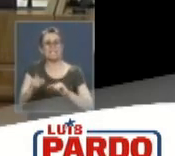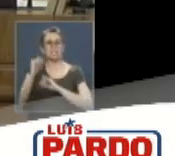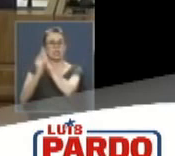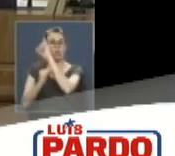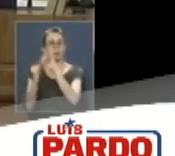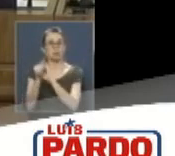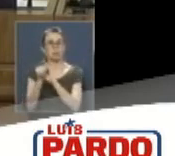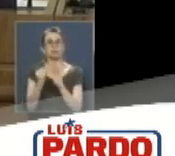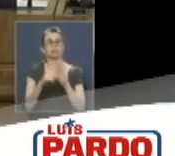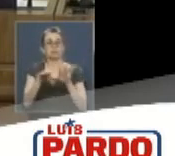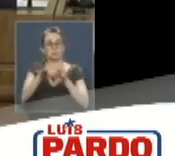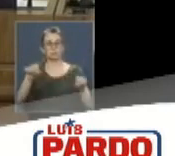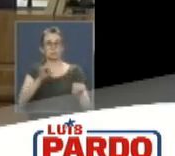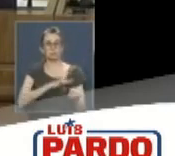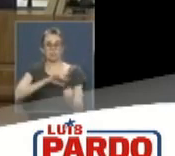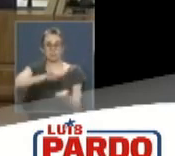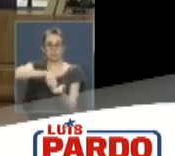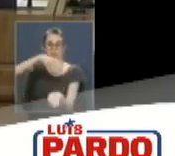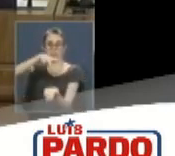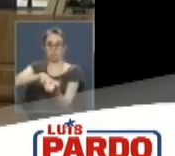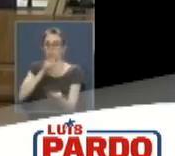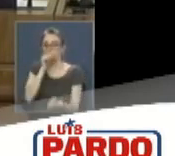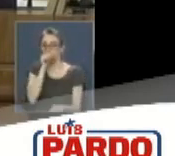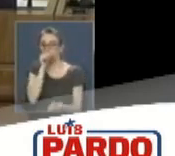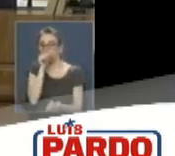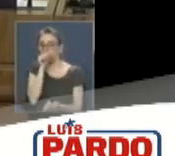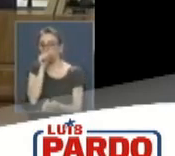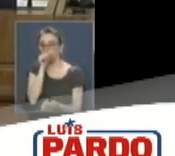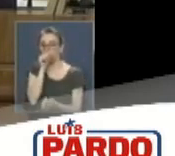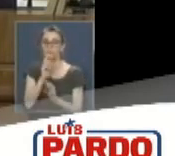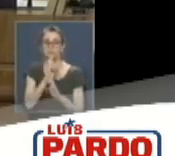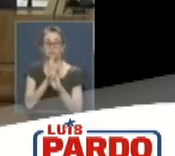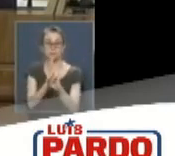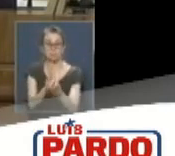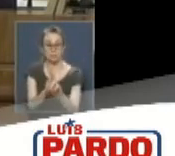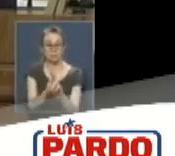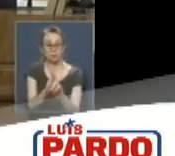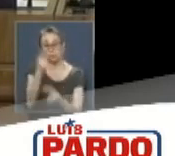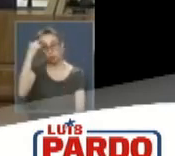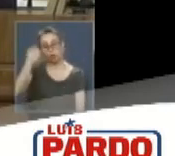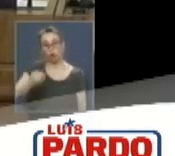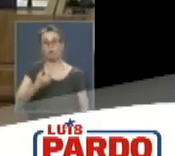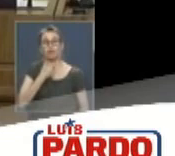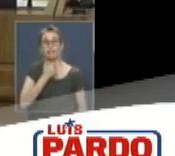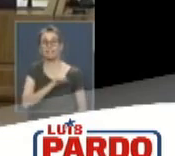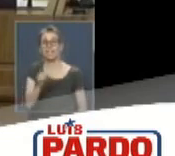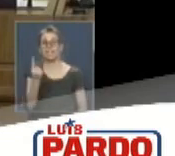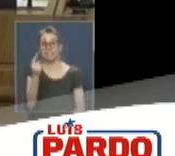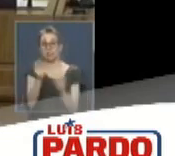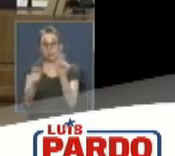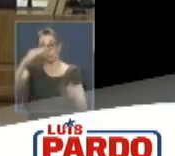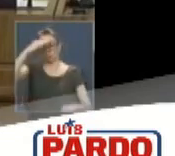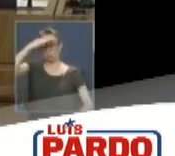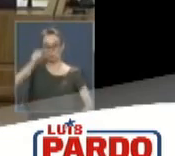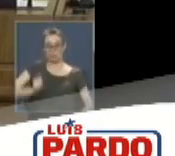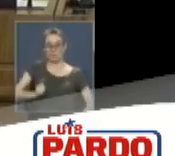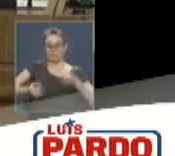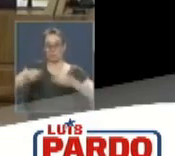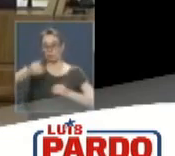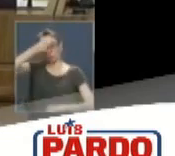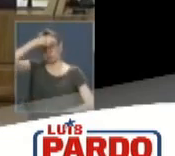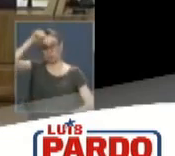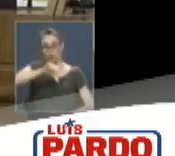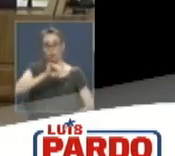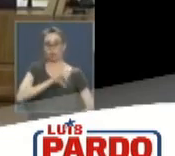consagradas en los tratados que Chile ha suscrito? La respuesta parece ser bastante obvia. Se pretende que ninguno de los uniformados condenados en